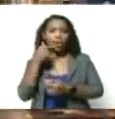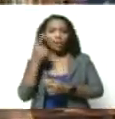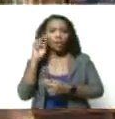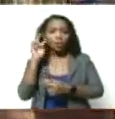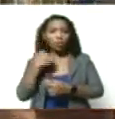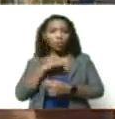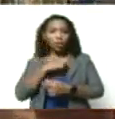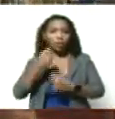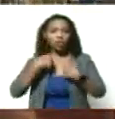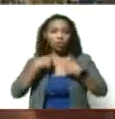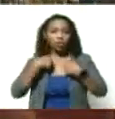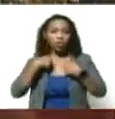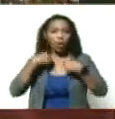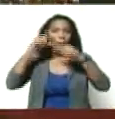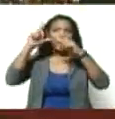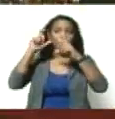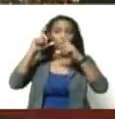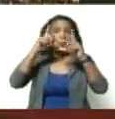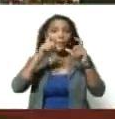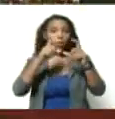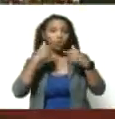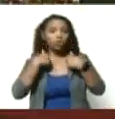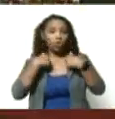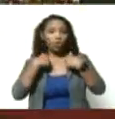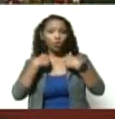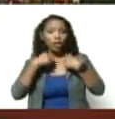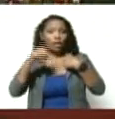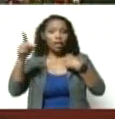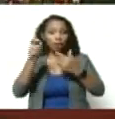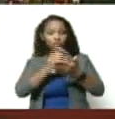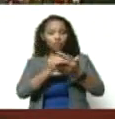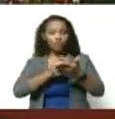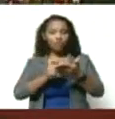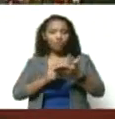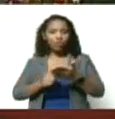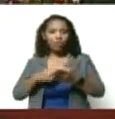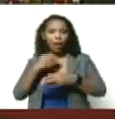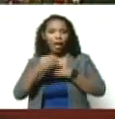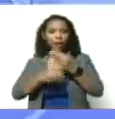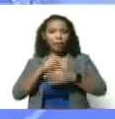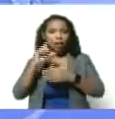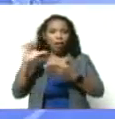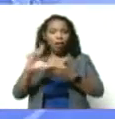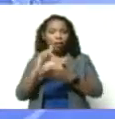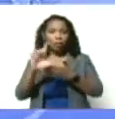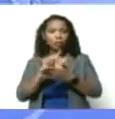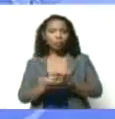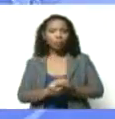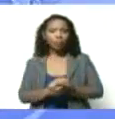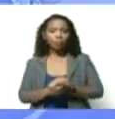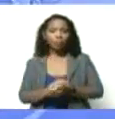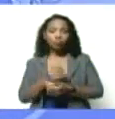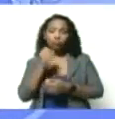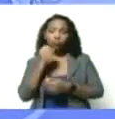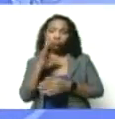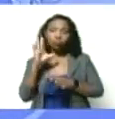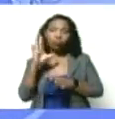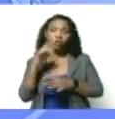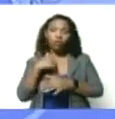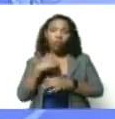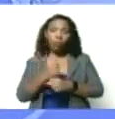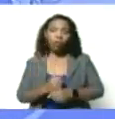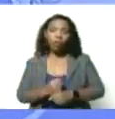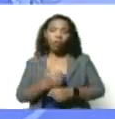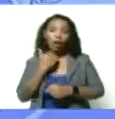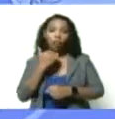que yo tomaba las fotos y él escribía las crónicas para hacerle un libro. Bueno, espero que